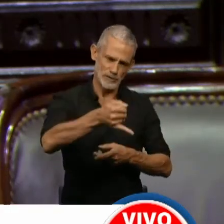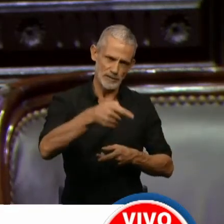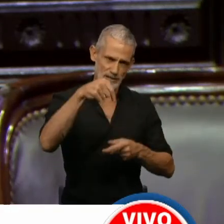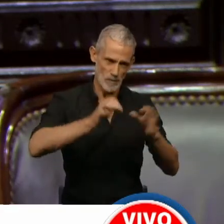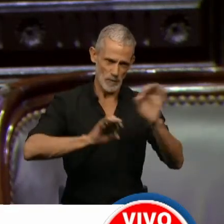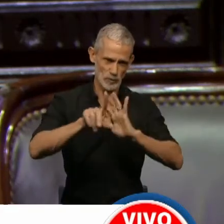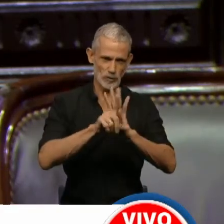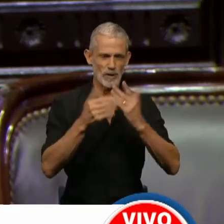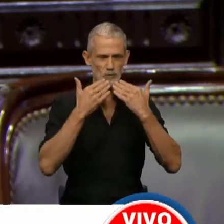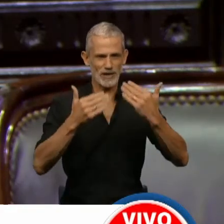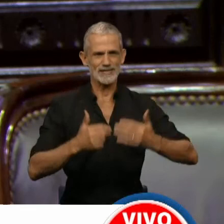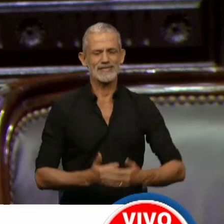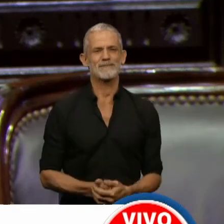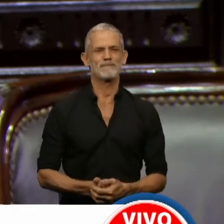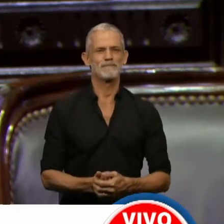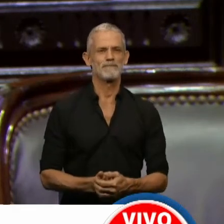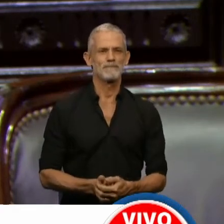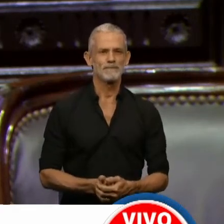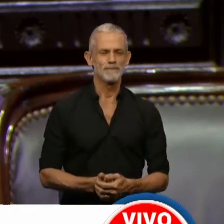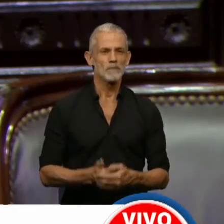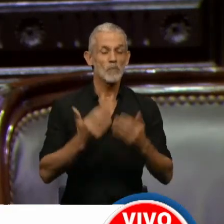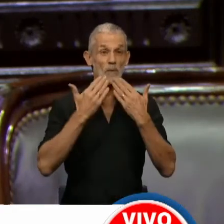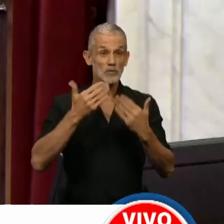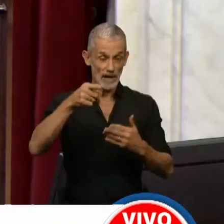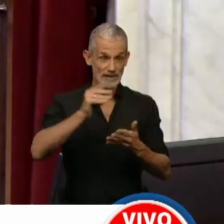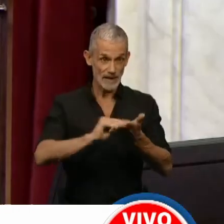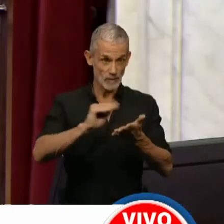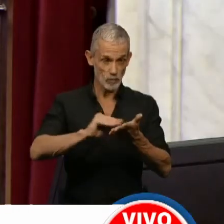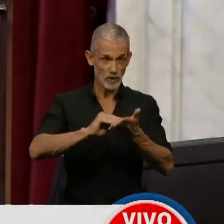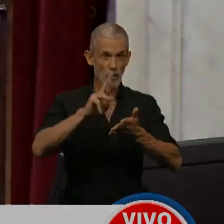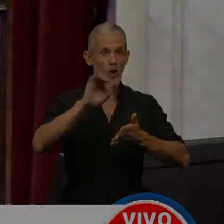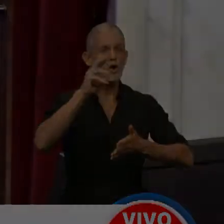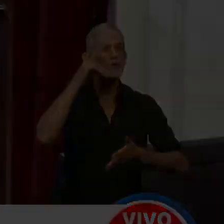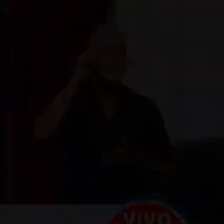positivamente este proyecto. Gracias, señor Presidente. Muchas gracias, diputado Rauschenberger.